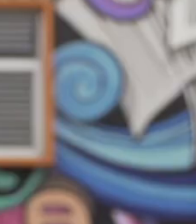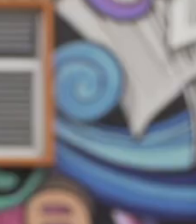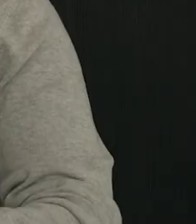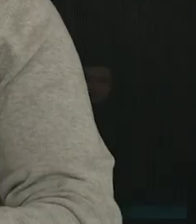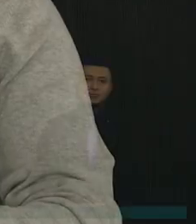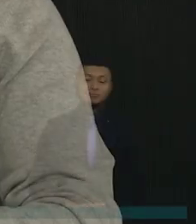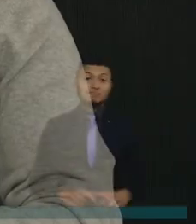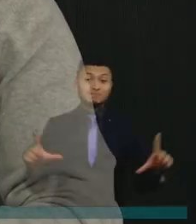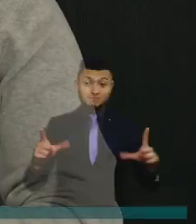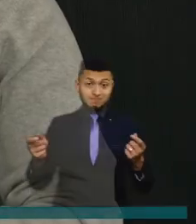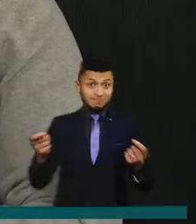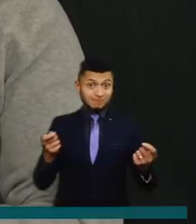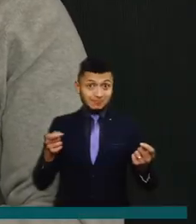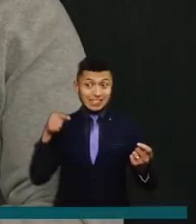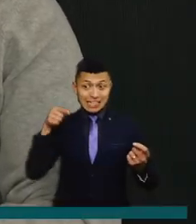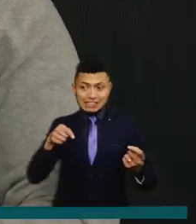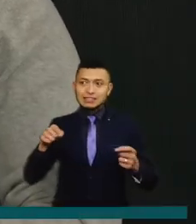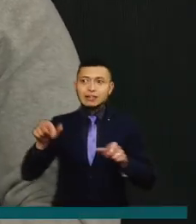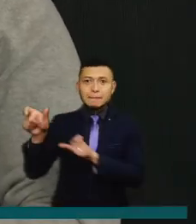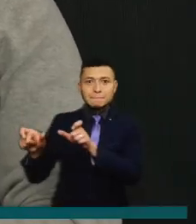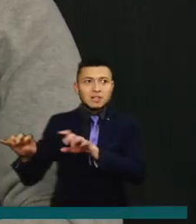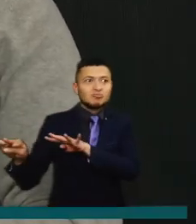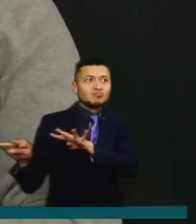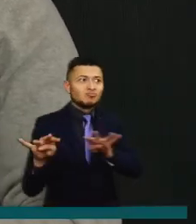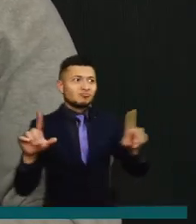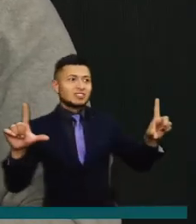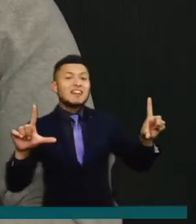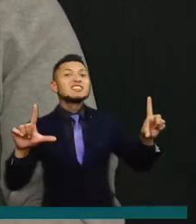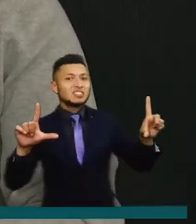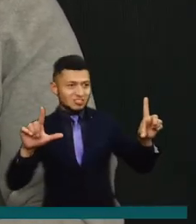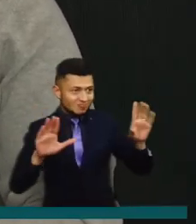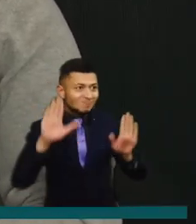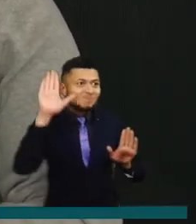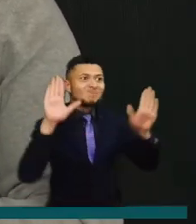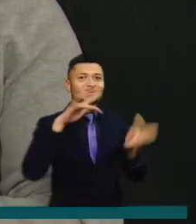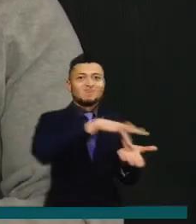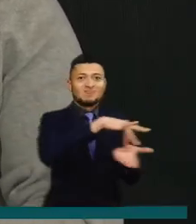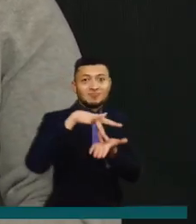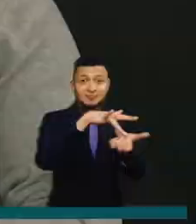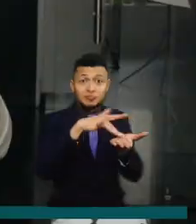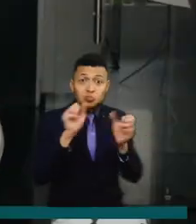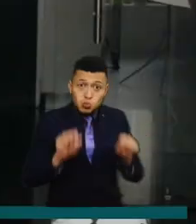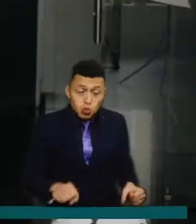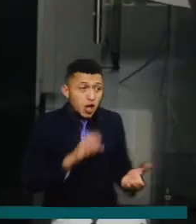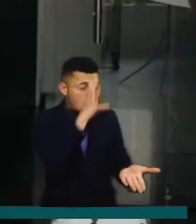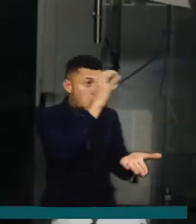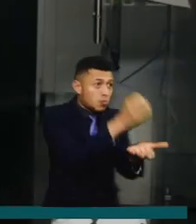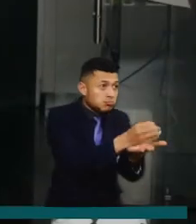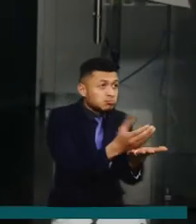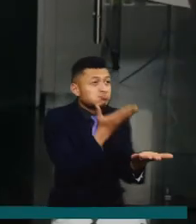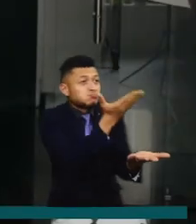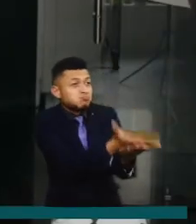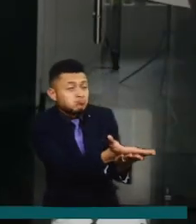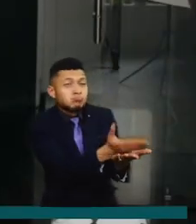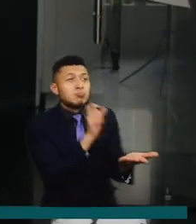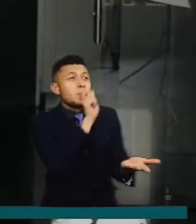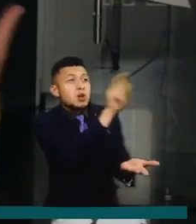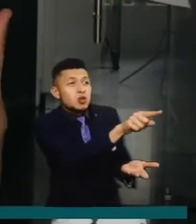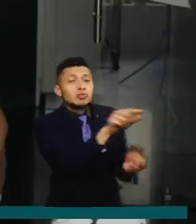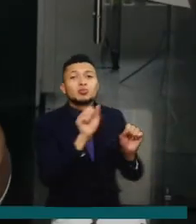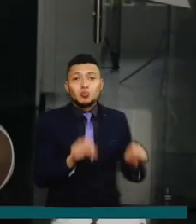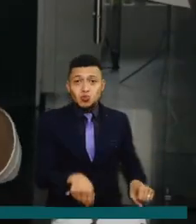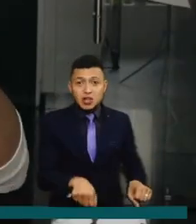Canal 13. En Toma el Control, el televidente tiene la palabra. Este es un espacio para opinar, preguntar y